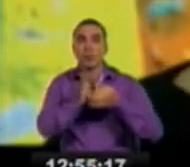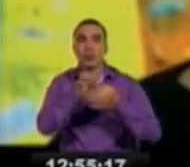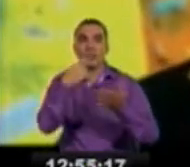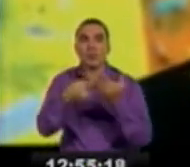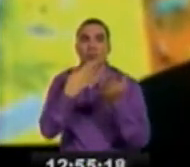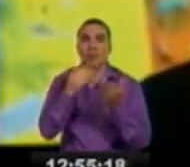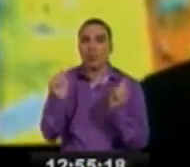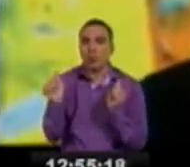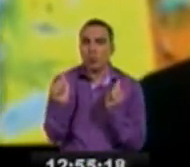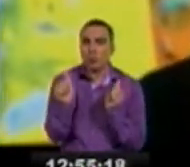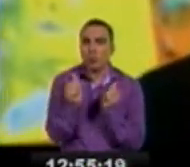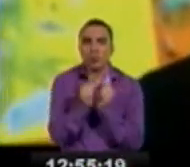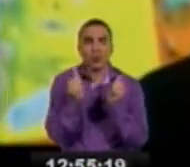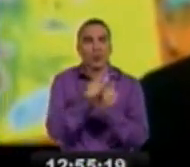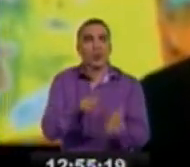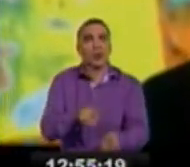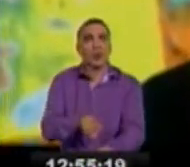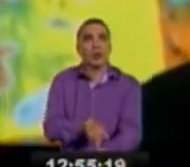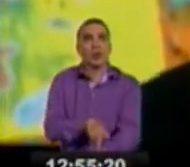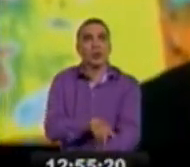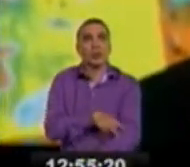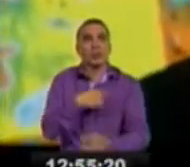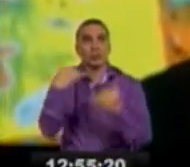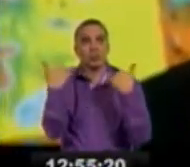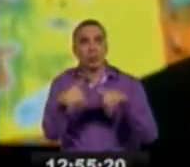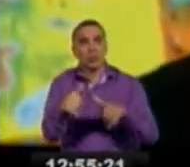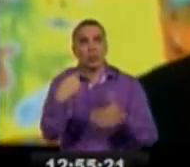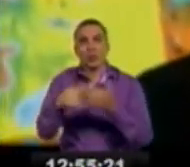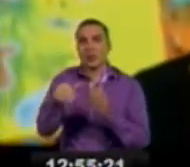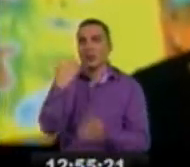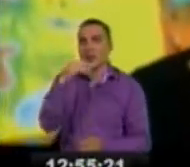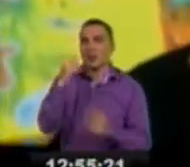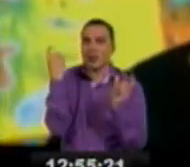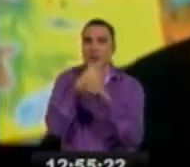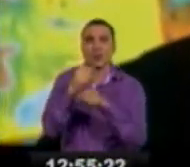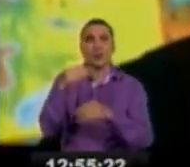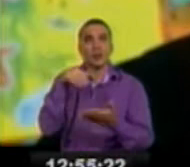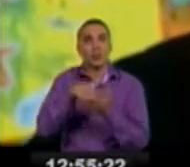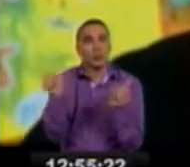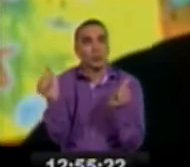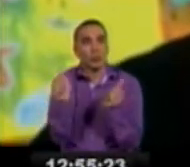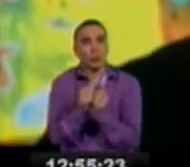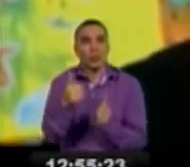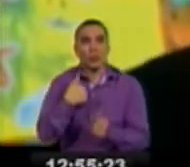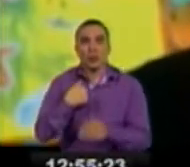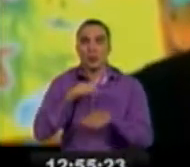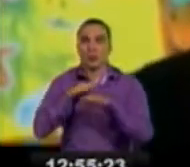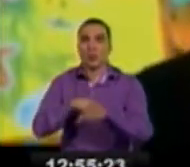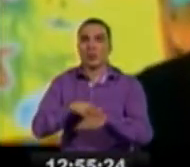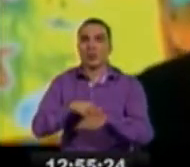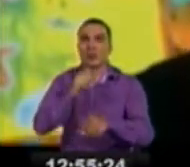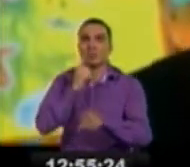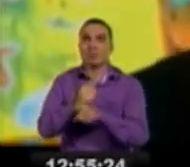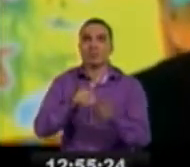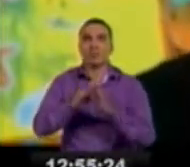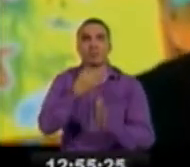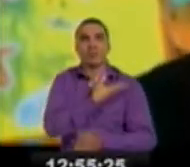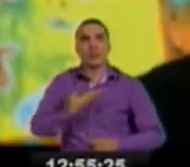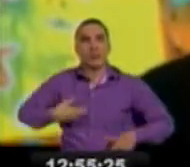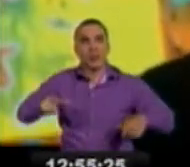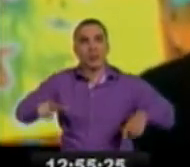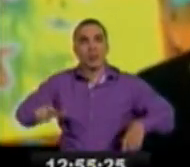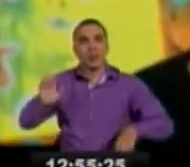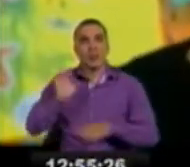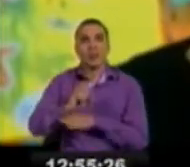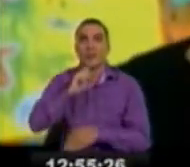estar juntos, acostumbrarnos a jugar, a reír, a estudiar juntos, que tenga el respaldo de que venga el presidente del Ecuador, pues para nosotros